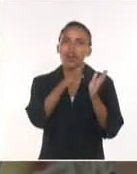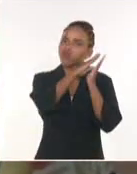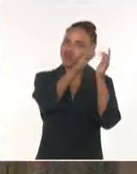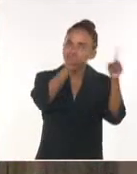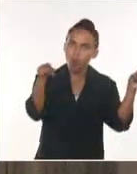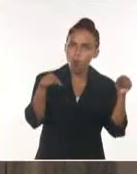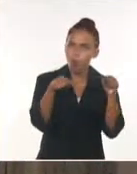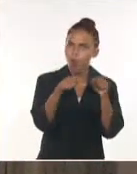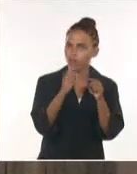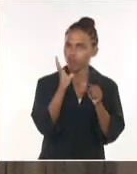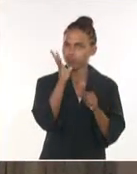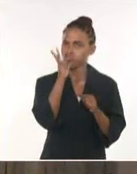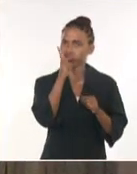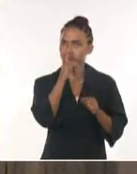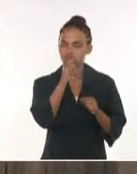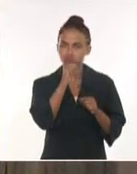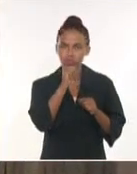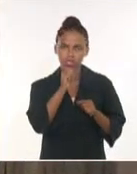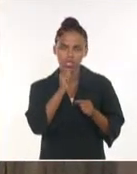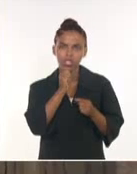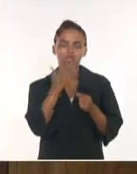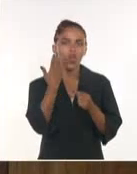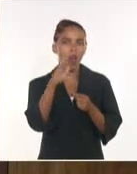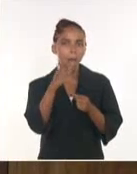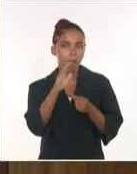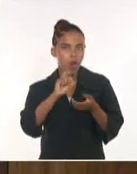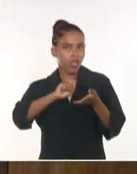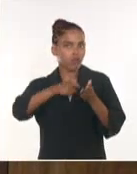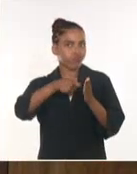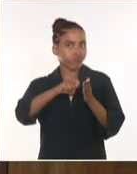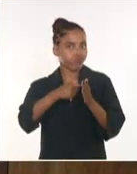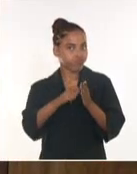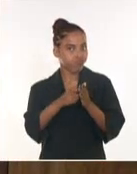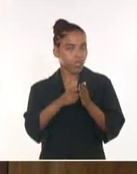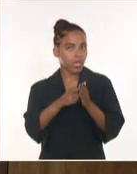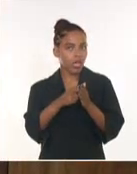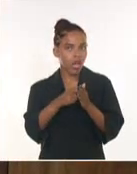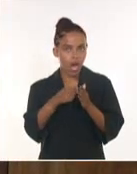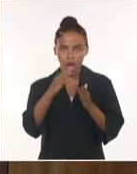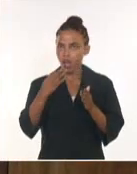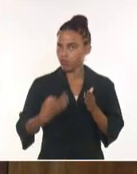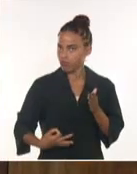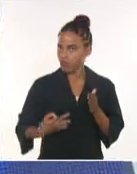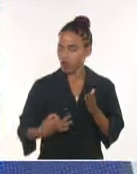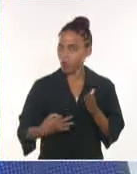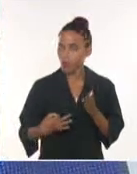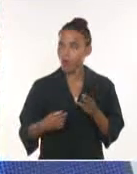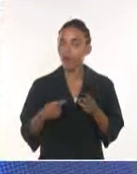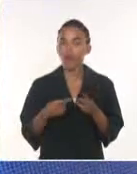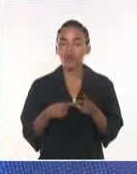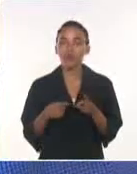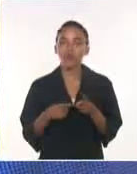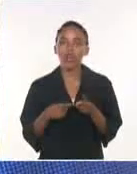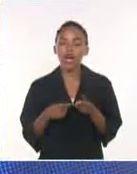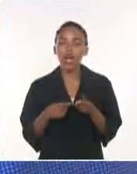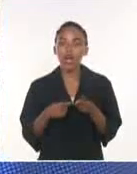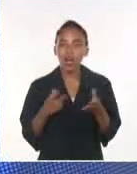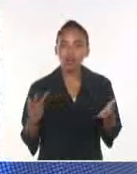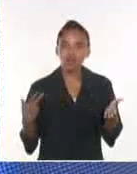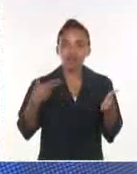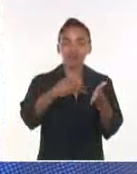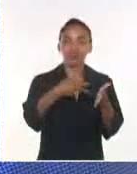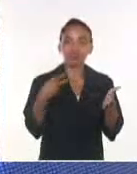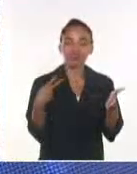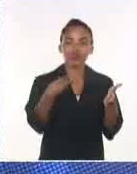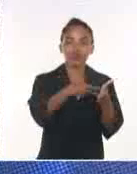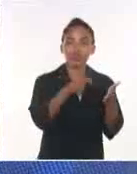muy linda, la seguridad de las pertenencias a partir de que tienen closet con llave, contar con tomacorrientes para cada uno de los becarios,